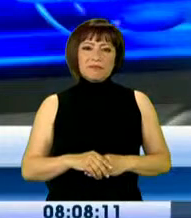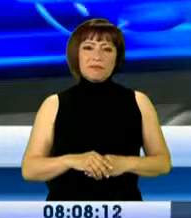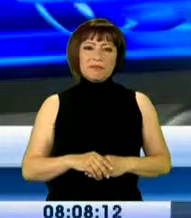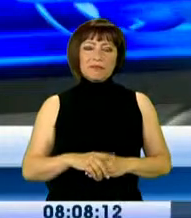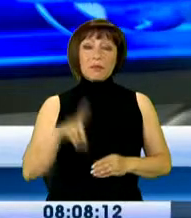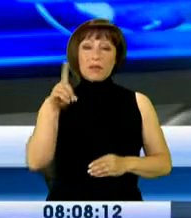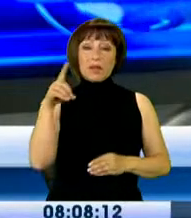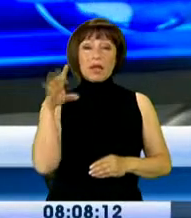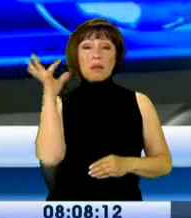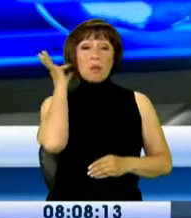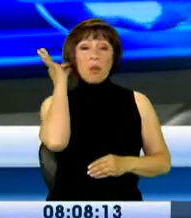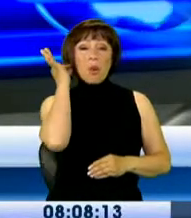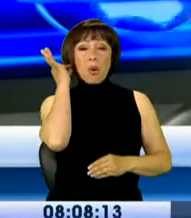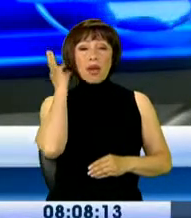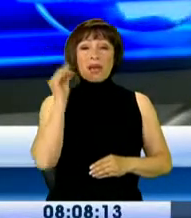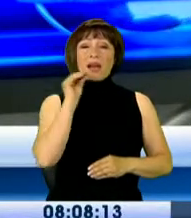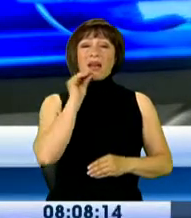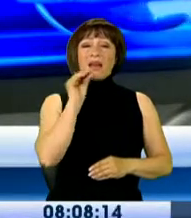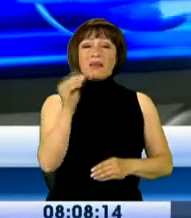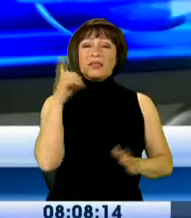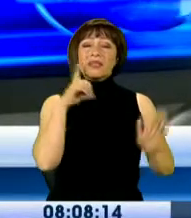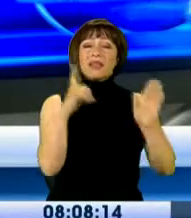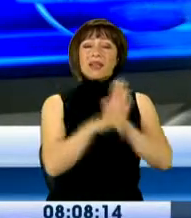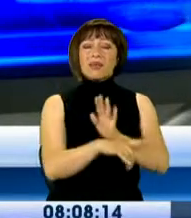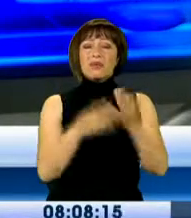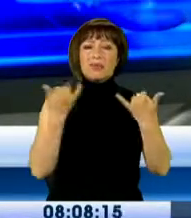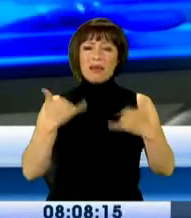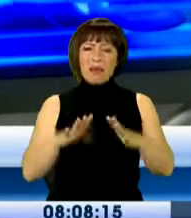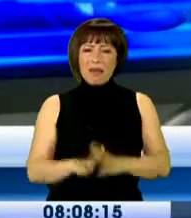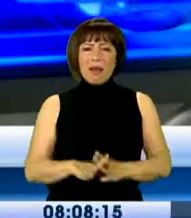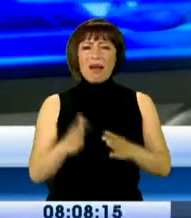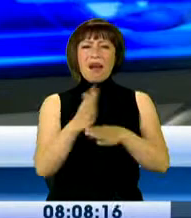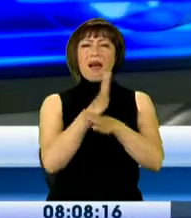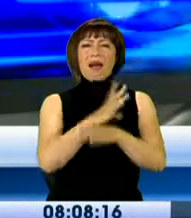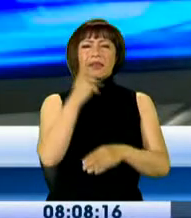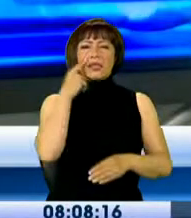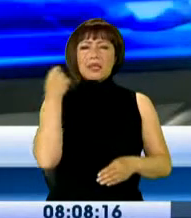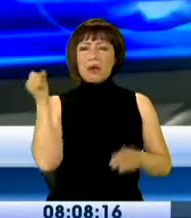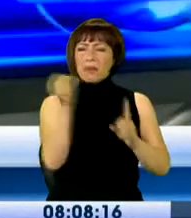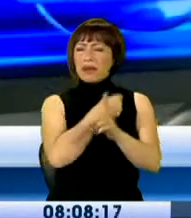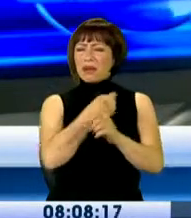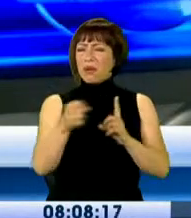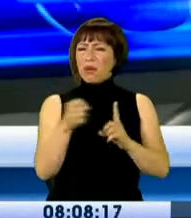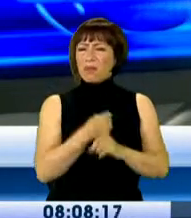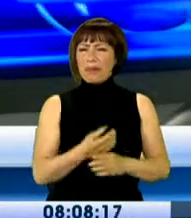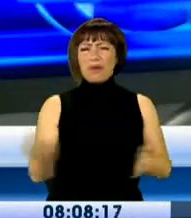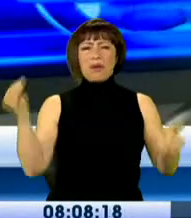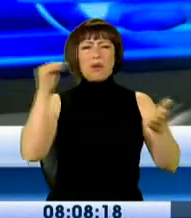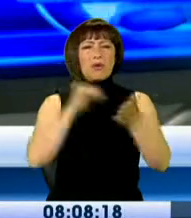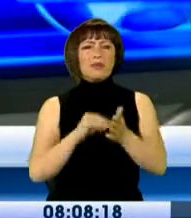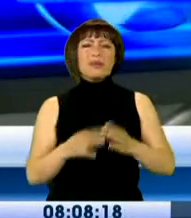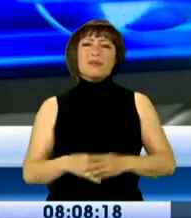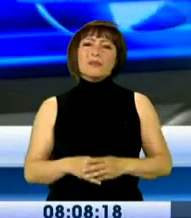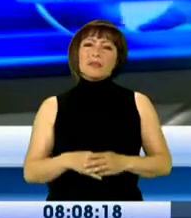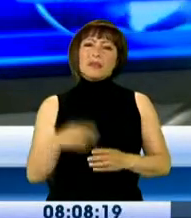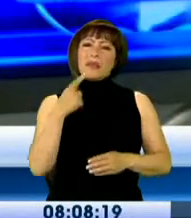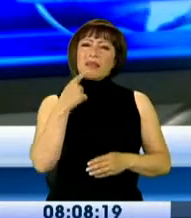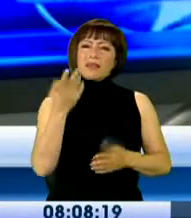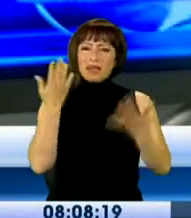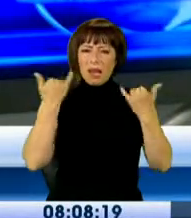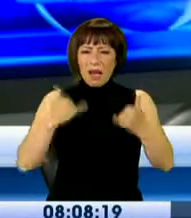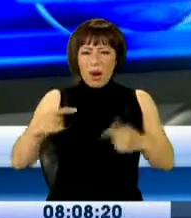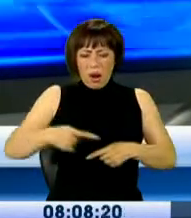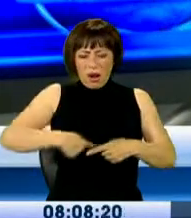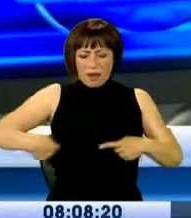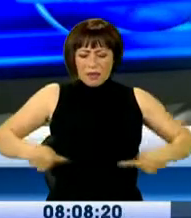una mujer denunció a su ex conviviente y lo acusa de haberle ocasionado múltiples agresiones por segunda ocasión esta vez sufrió ella cortes en su